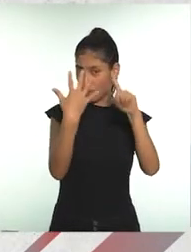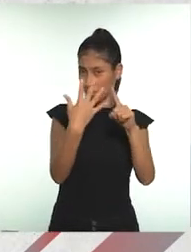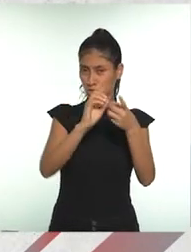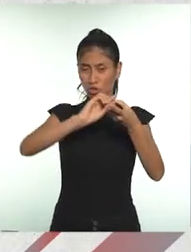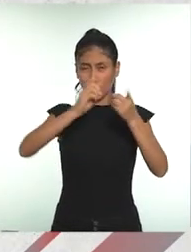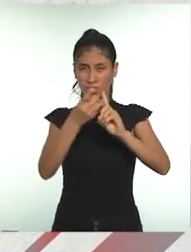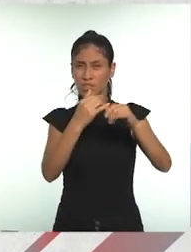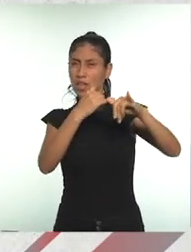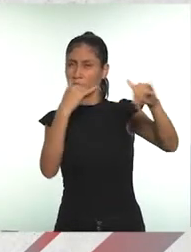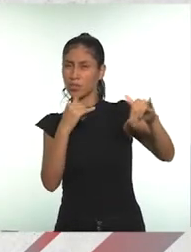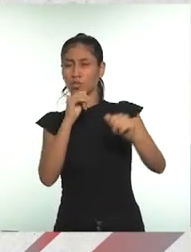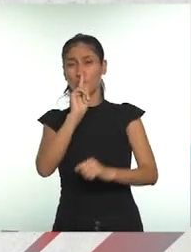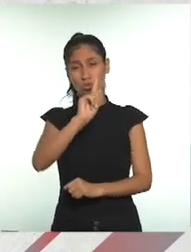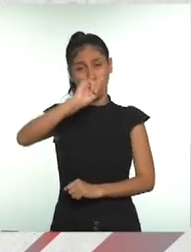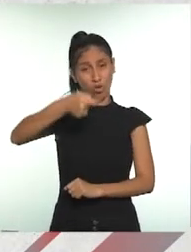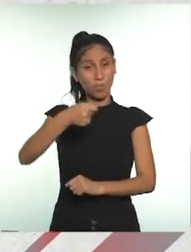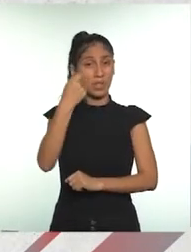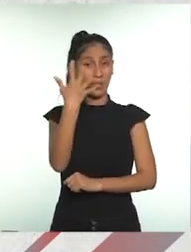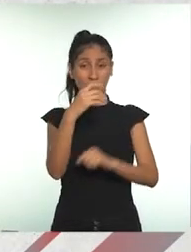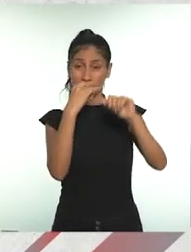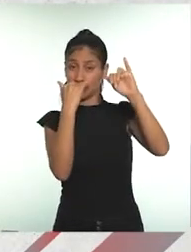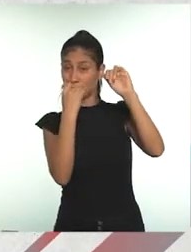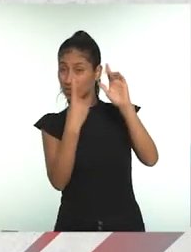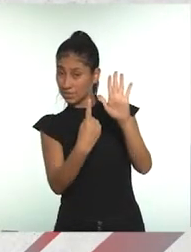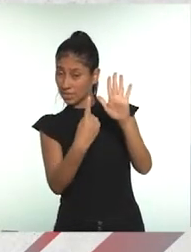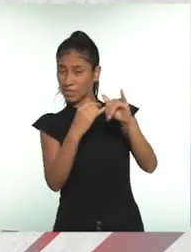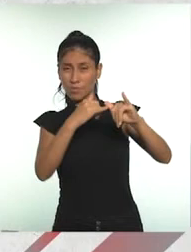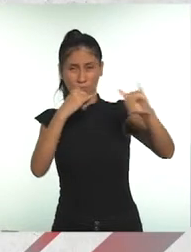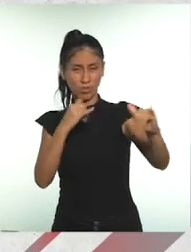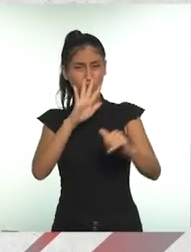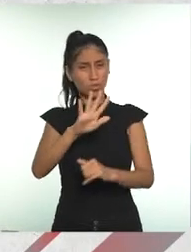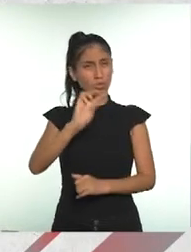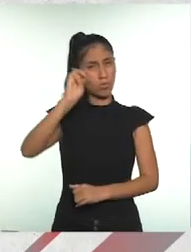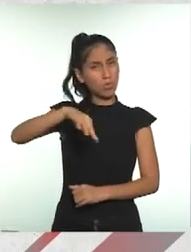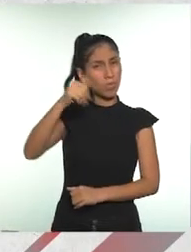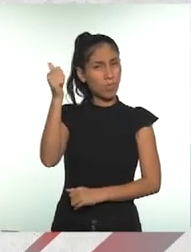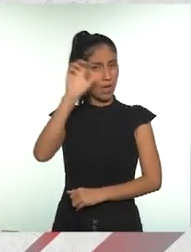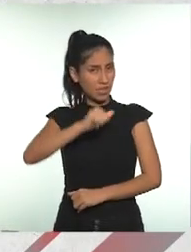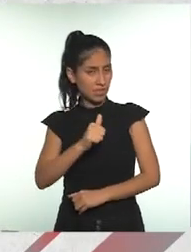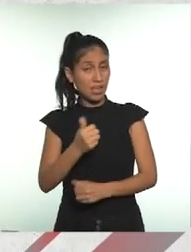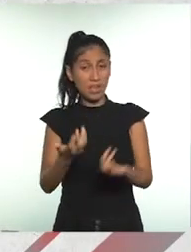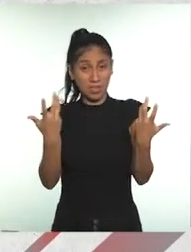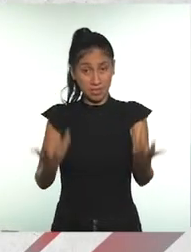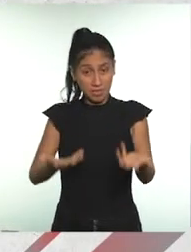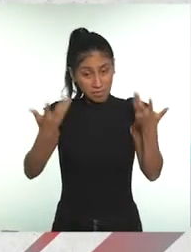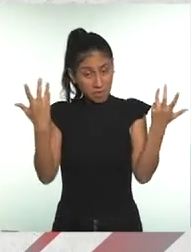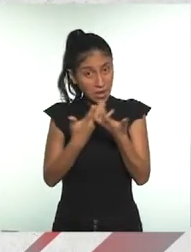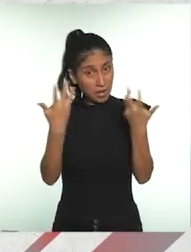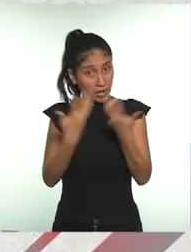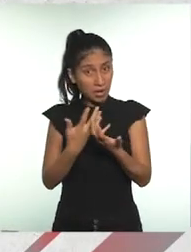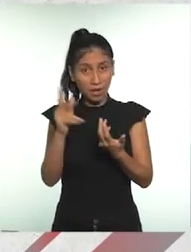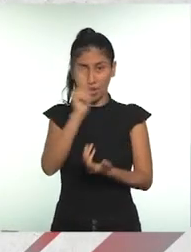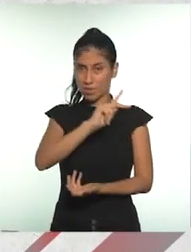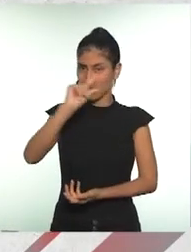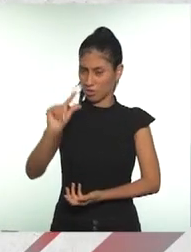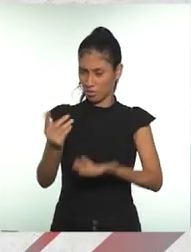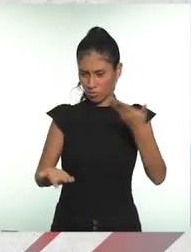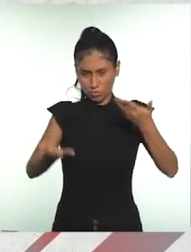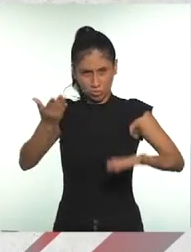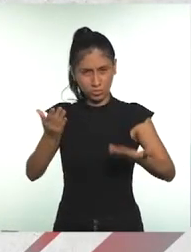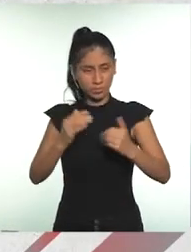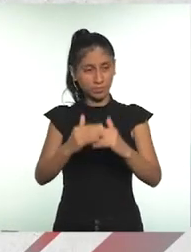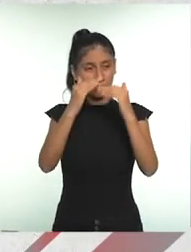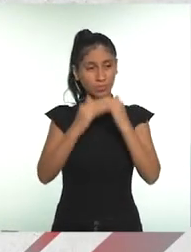Convertimos a metros y obtenemos 1,56 metros. Y su masa sí está dada en kilogramos. Planteamos el